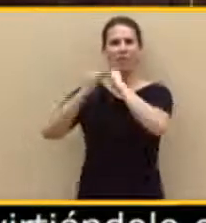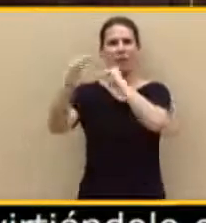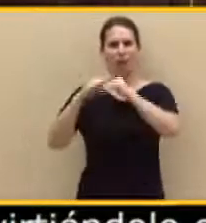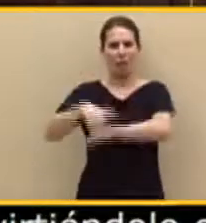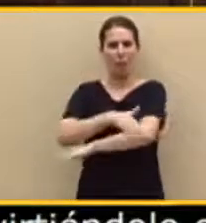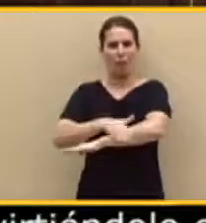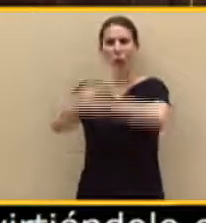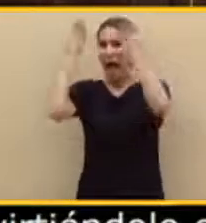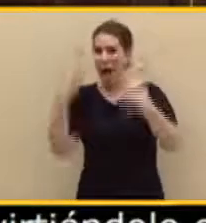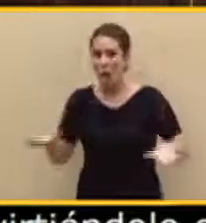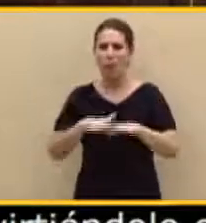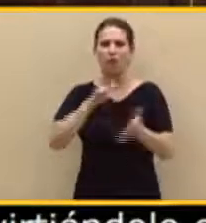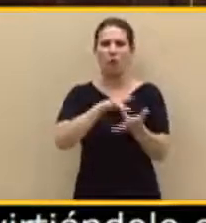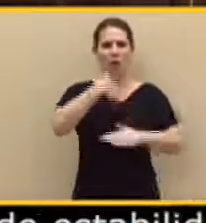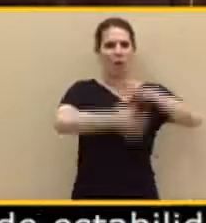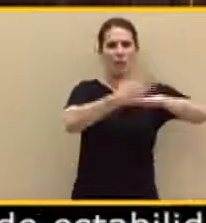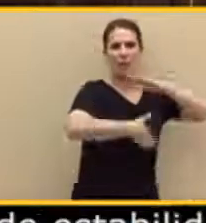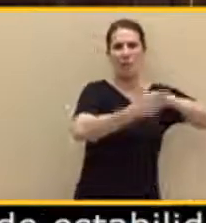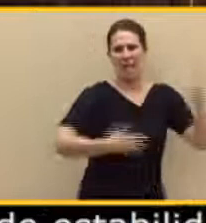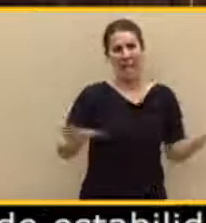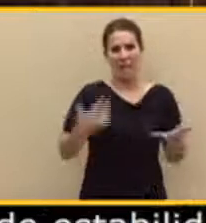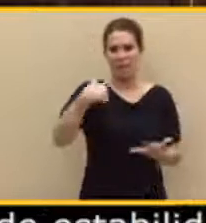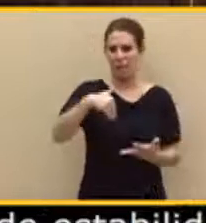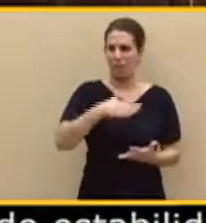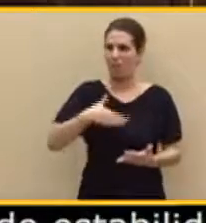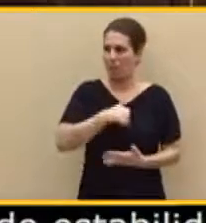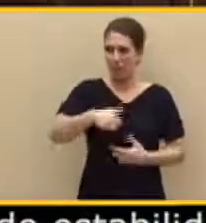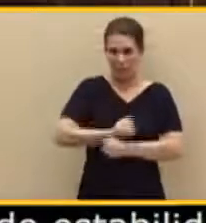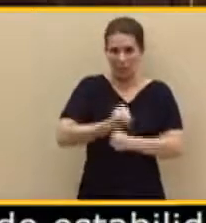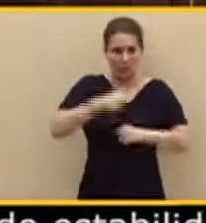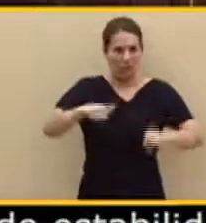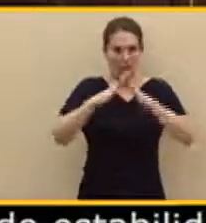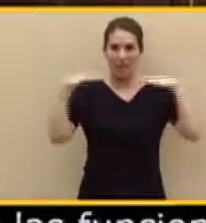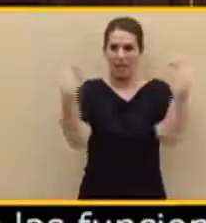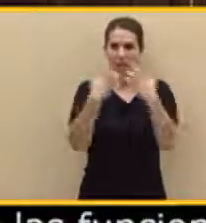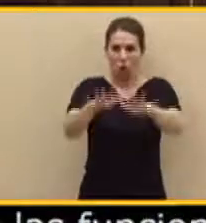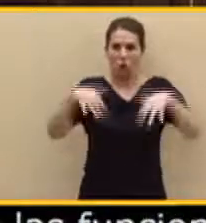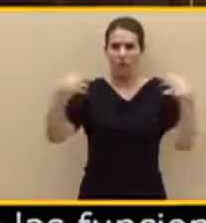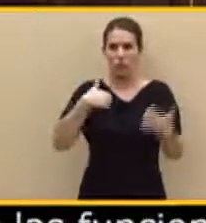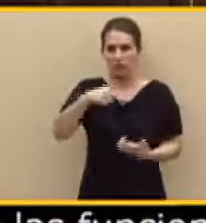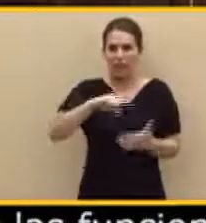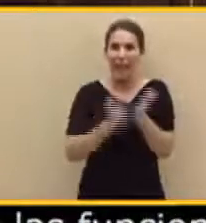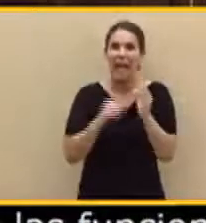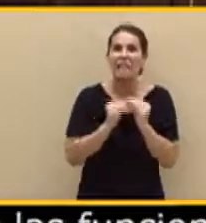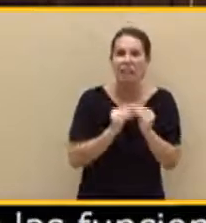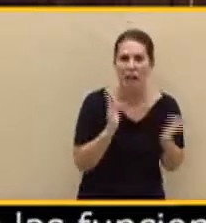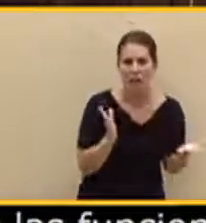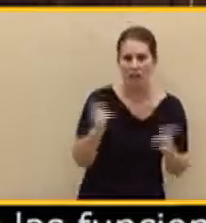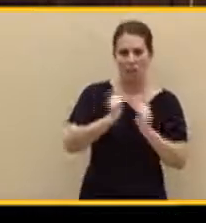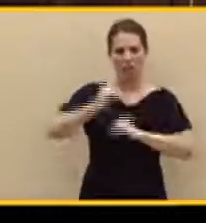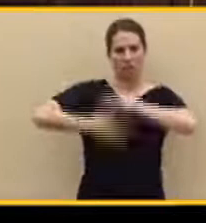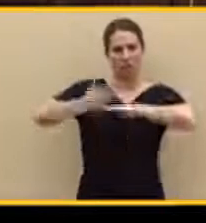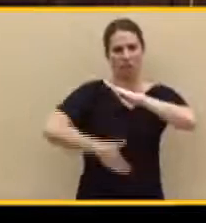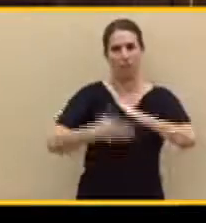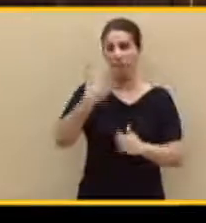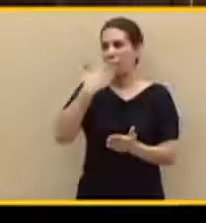limitar gravemente las funciones de esta Cámara, que son legislar. Ustedes han llegado al ridículo de vetar proposiciones